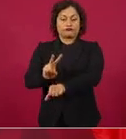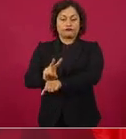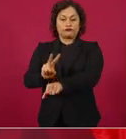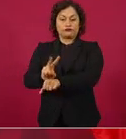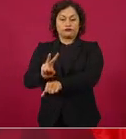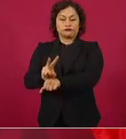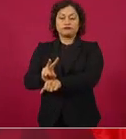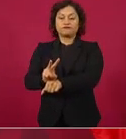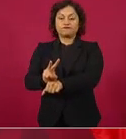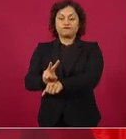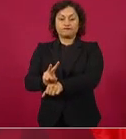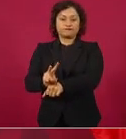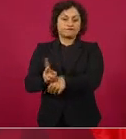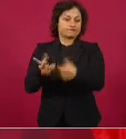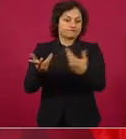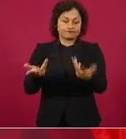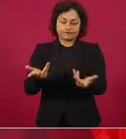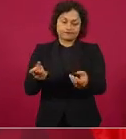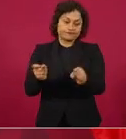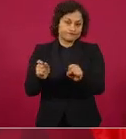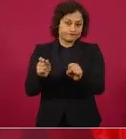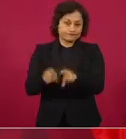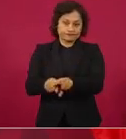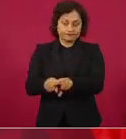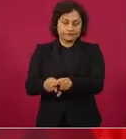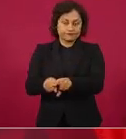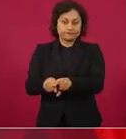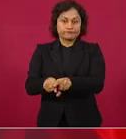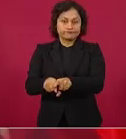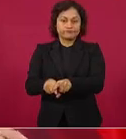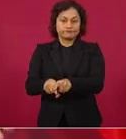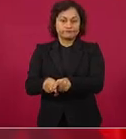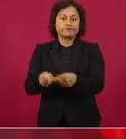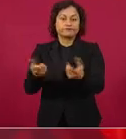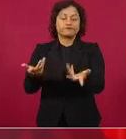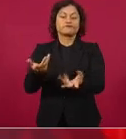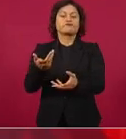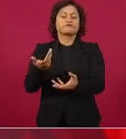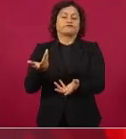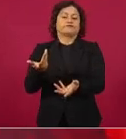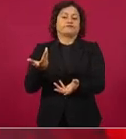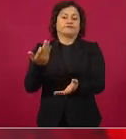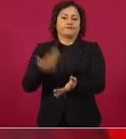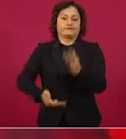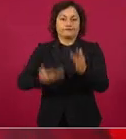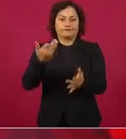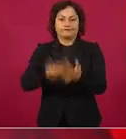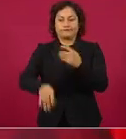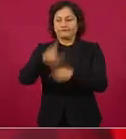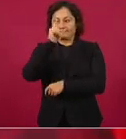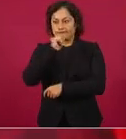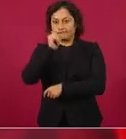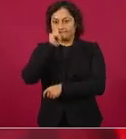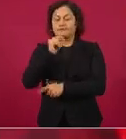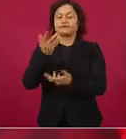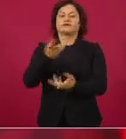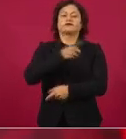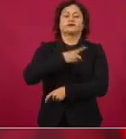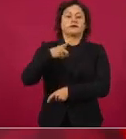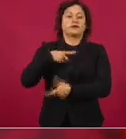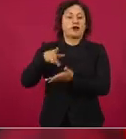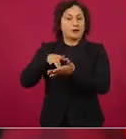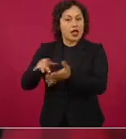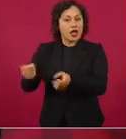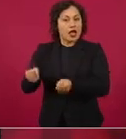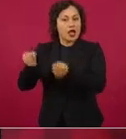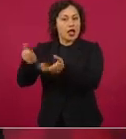es precaria, pues se les tiene que ayudar. Saben ustedes que los